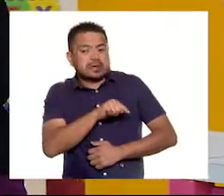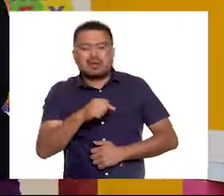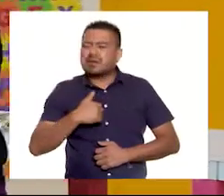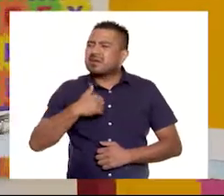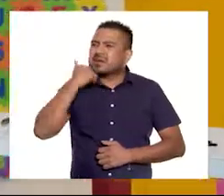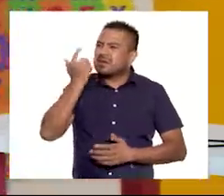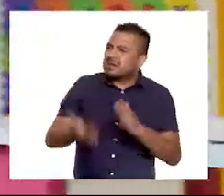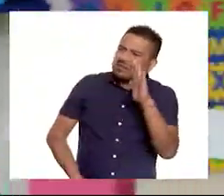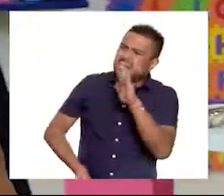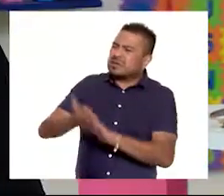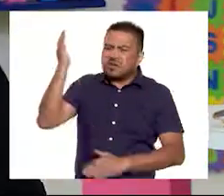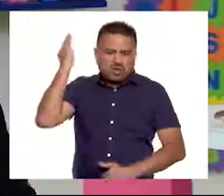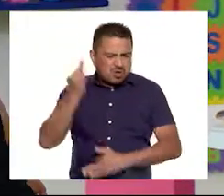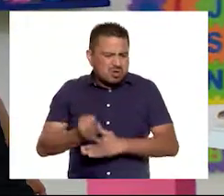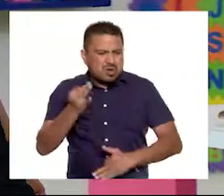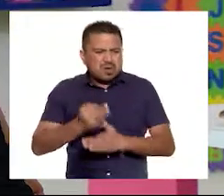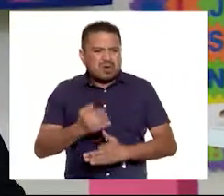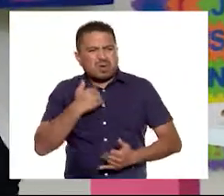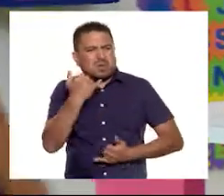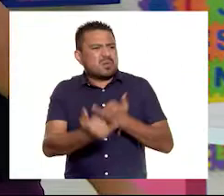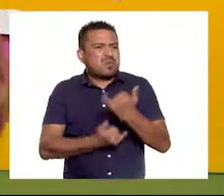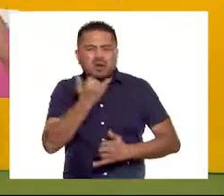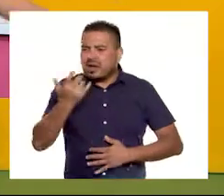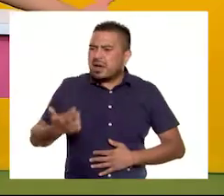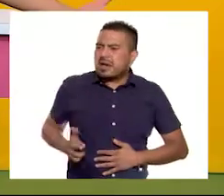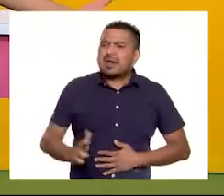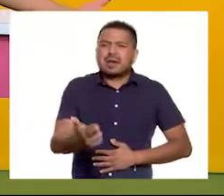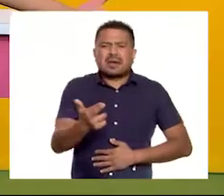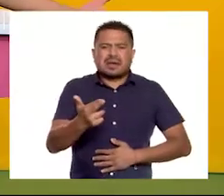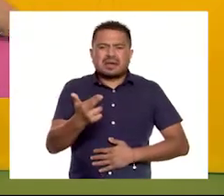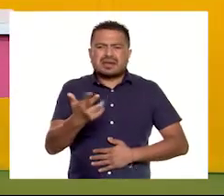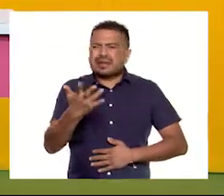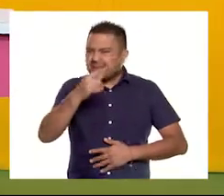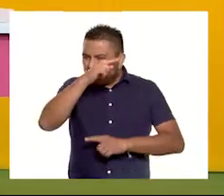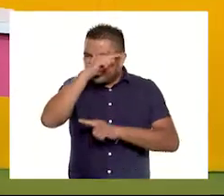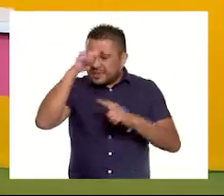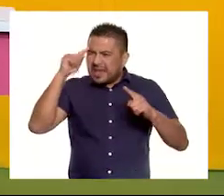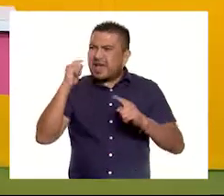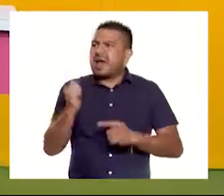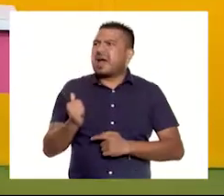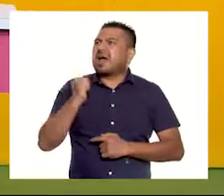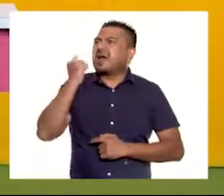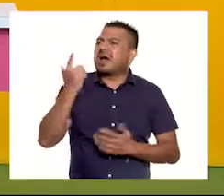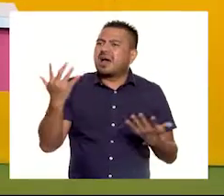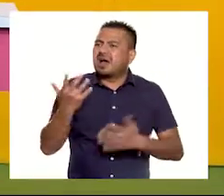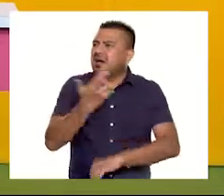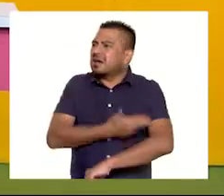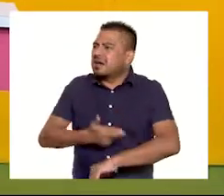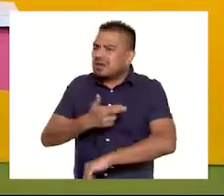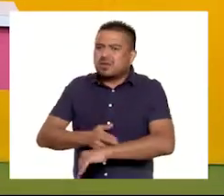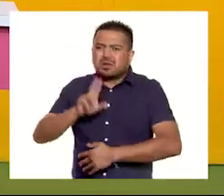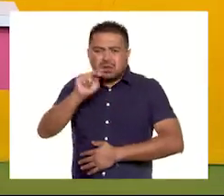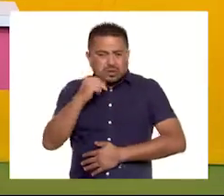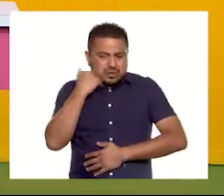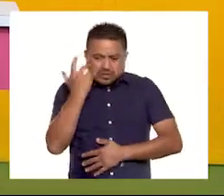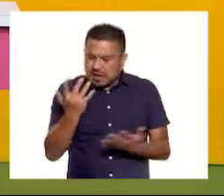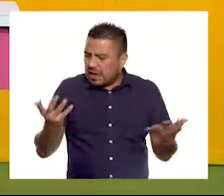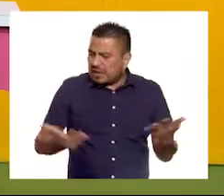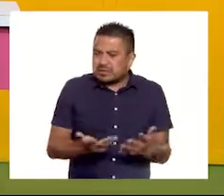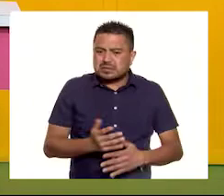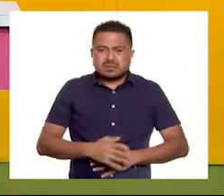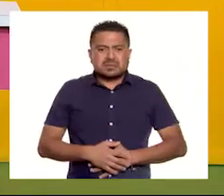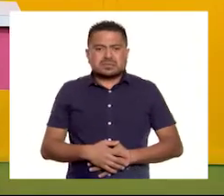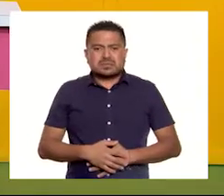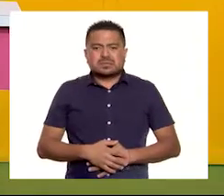me quiero ir en este momento a jugar al arroyo. Es fastidioso hacer algo que te piden cuando no quieres hacerlo.